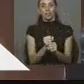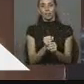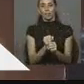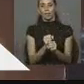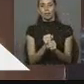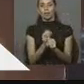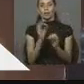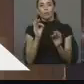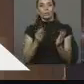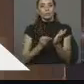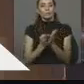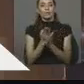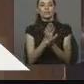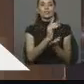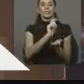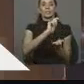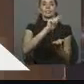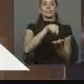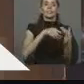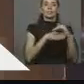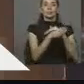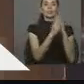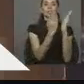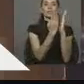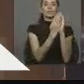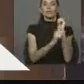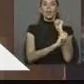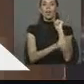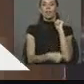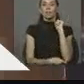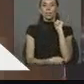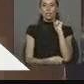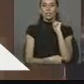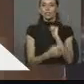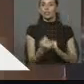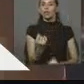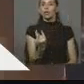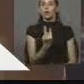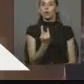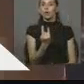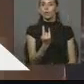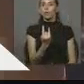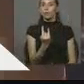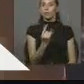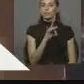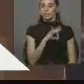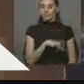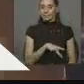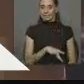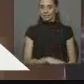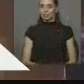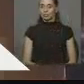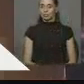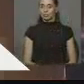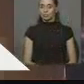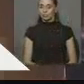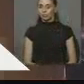se incorporaba a estudiar Derecho en la Universidad de Chile.